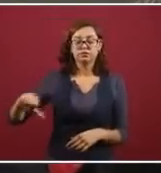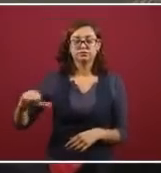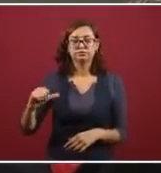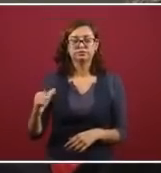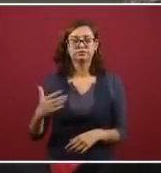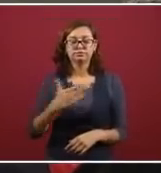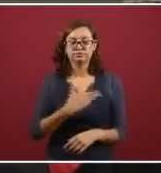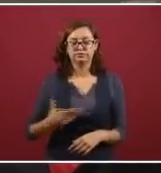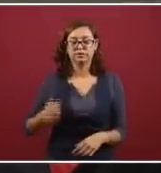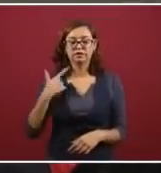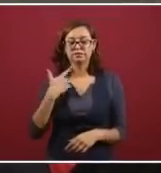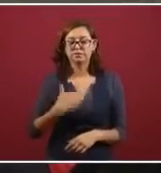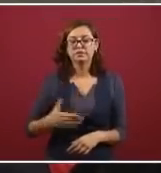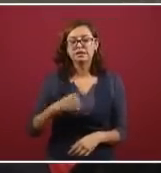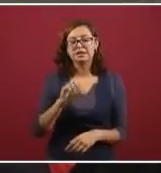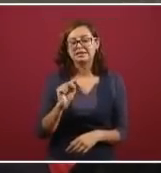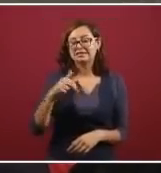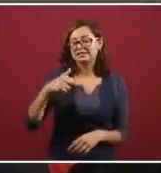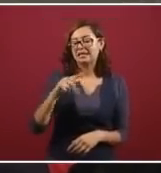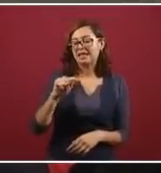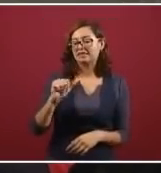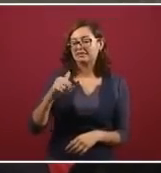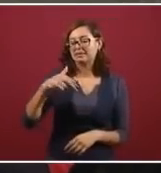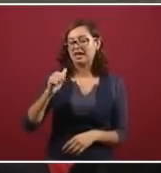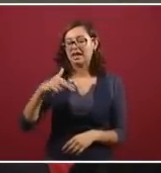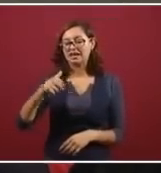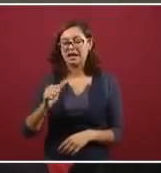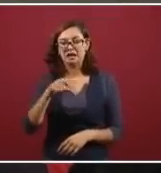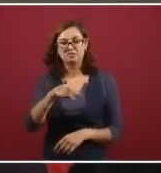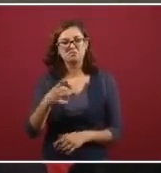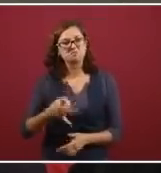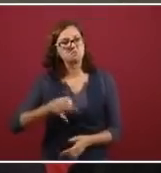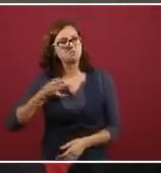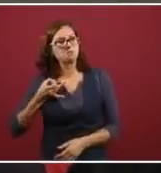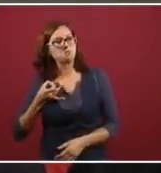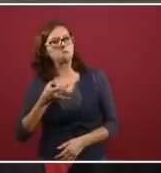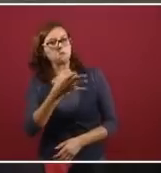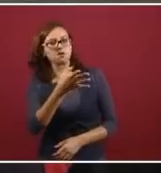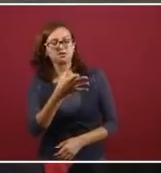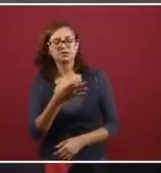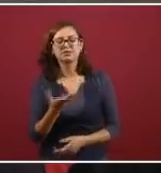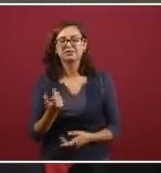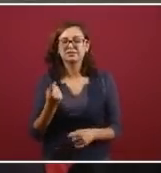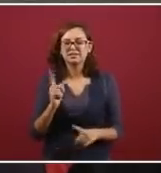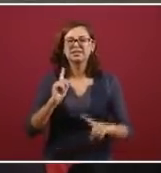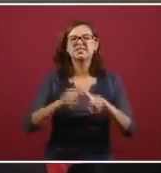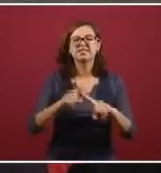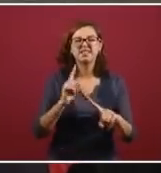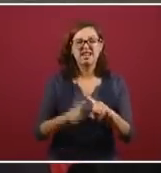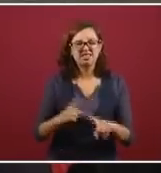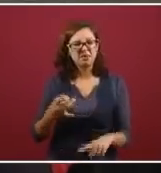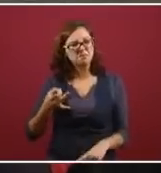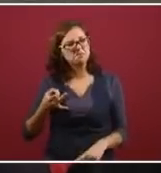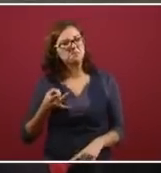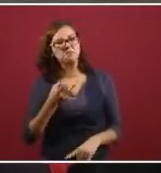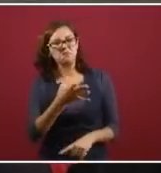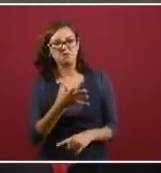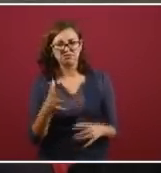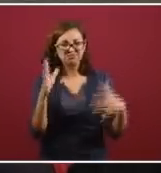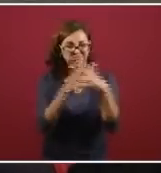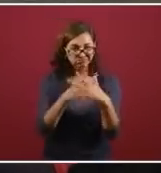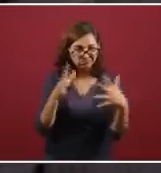casi no fueron las armas las que lo